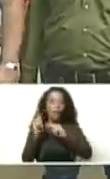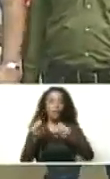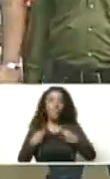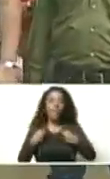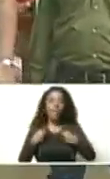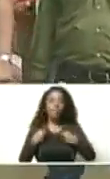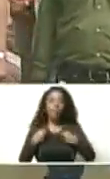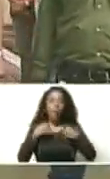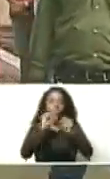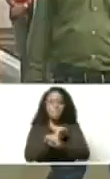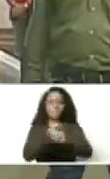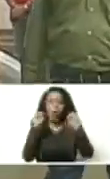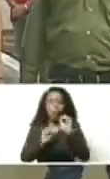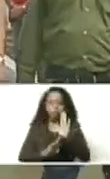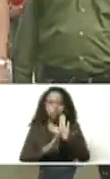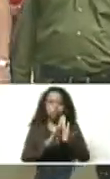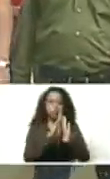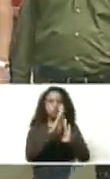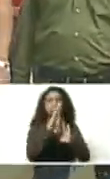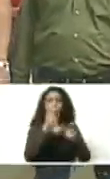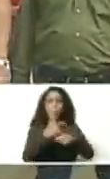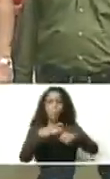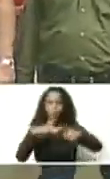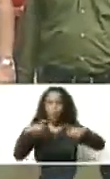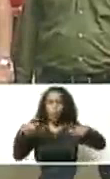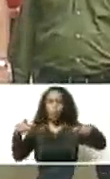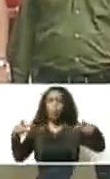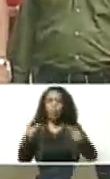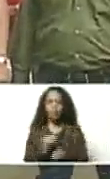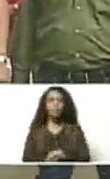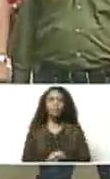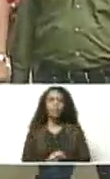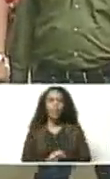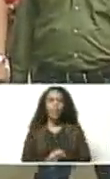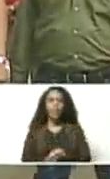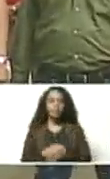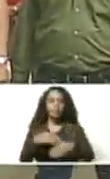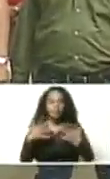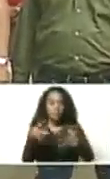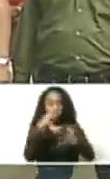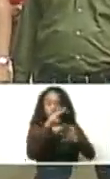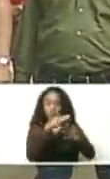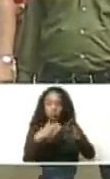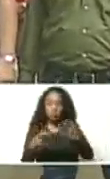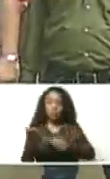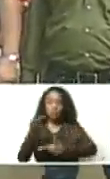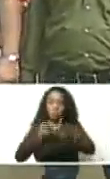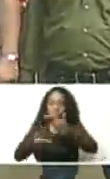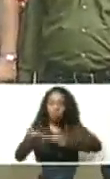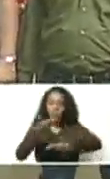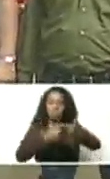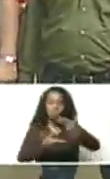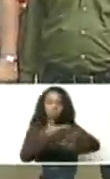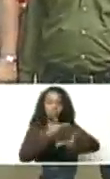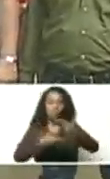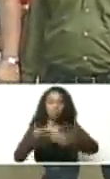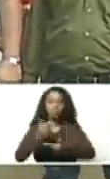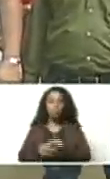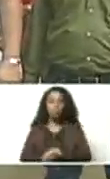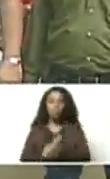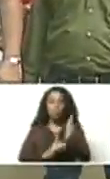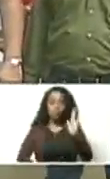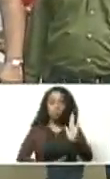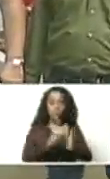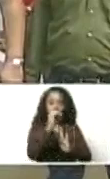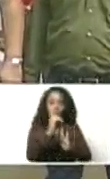una explosión de crecimiento, de productos, de intercambio y de desarrollo